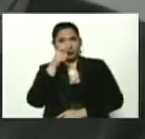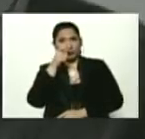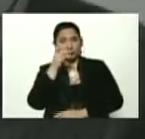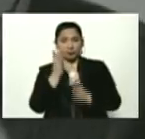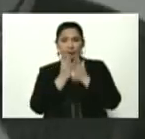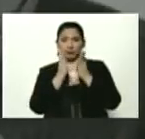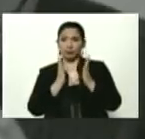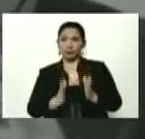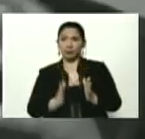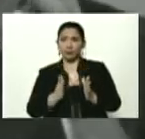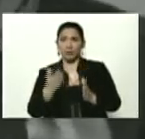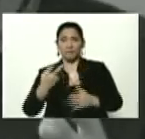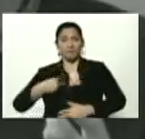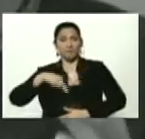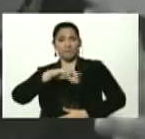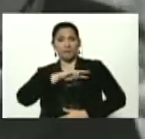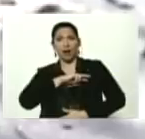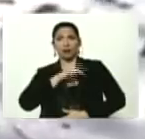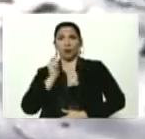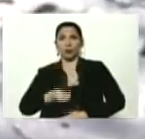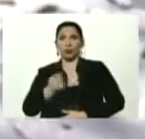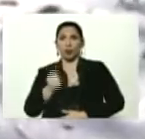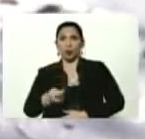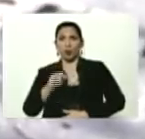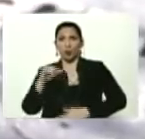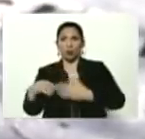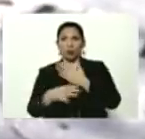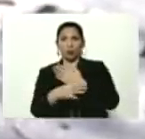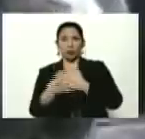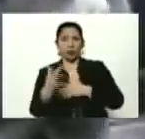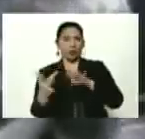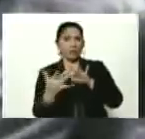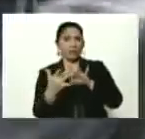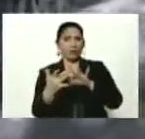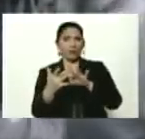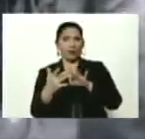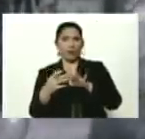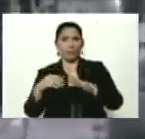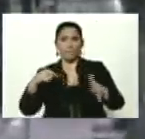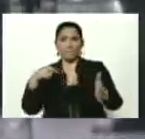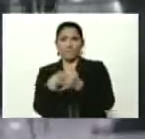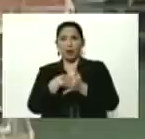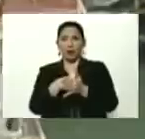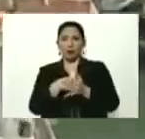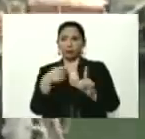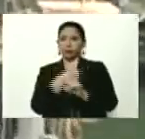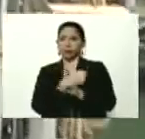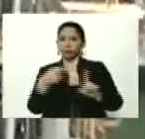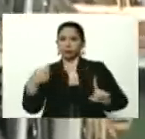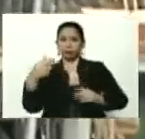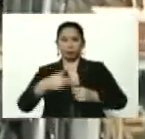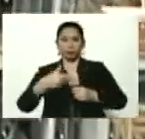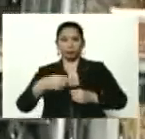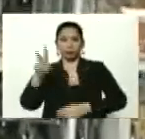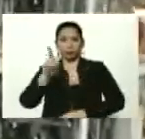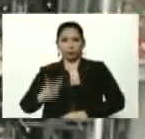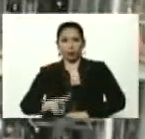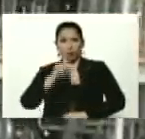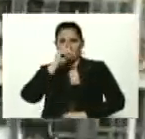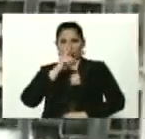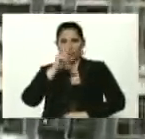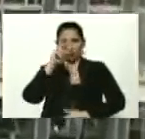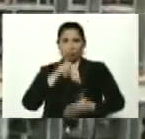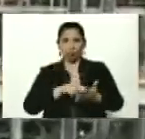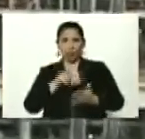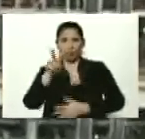El falso procurador de Juan Guaidó estuvo vinculado al paro y sabotaje petrolero en Venezuela en el año